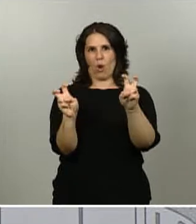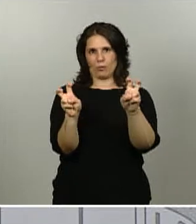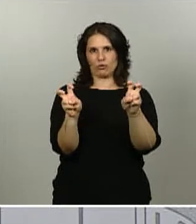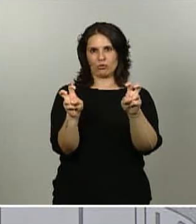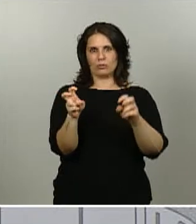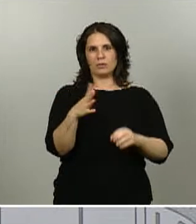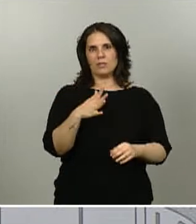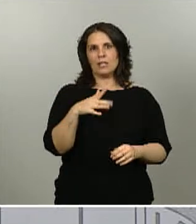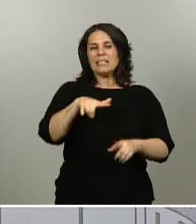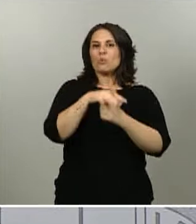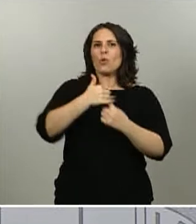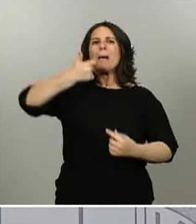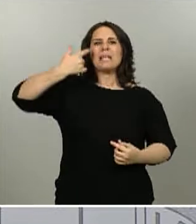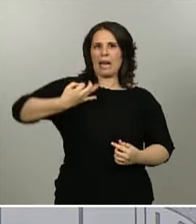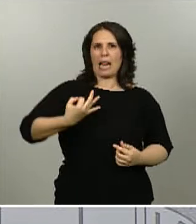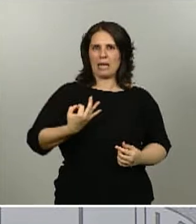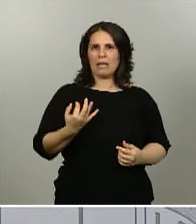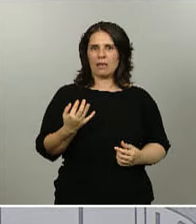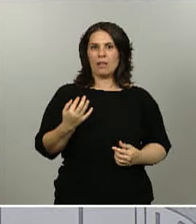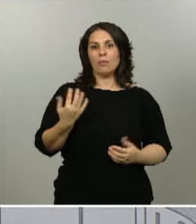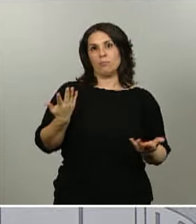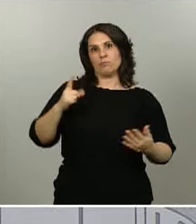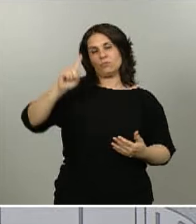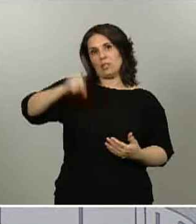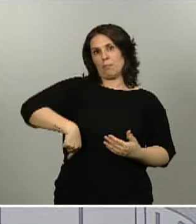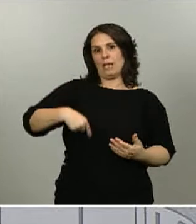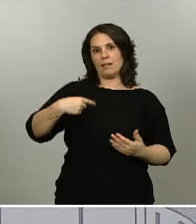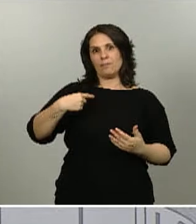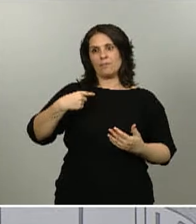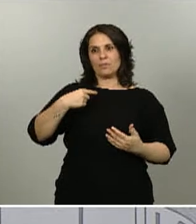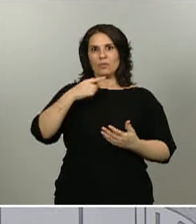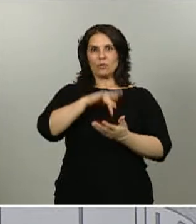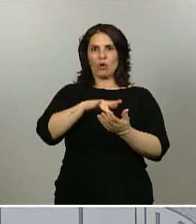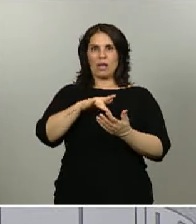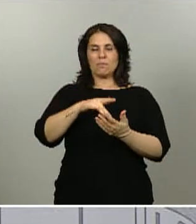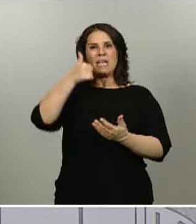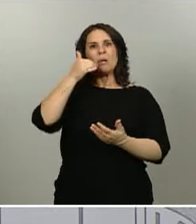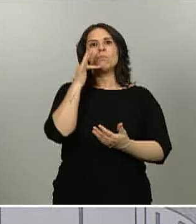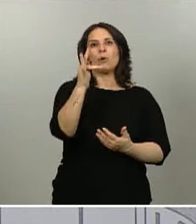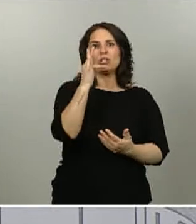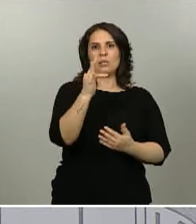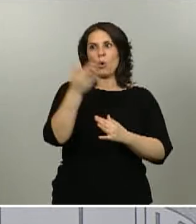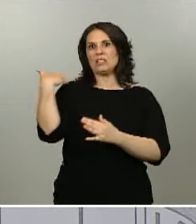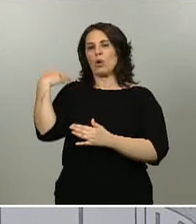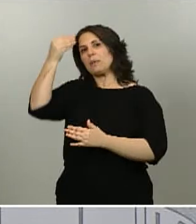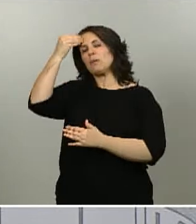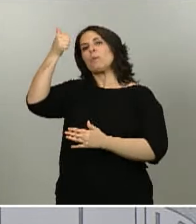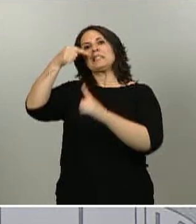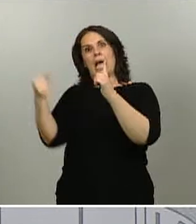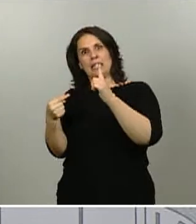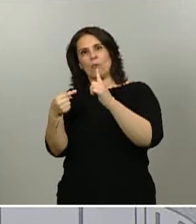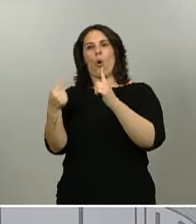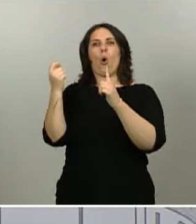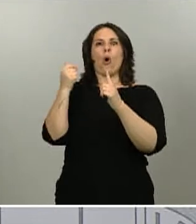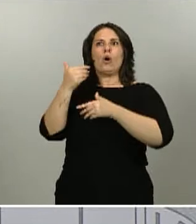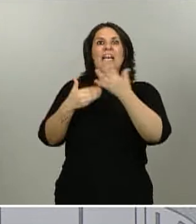pero también nos muestra una evolución de la epidemia más favorable de lo que hasta ahora éramos capaces de observar. Además, podemos dar